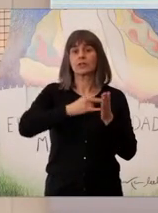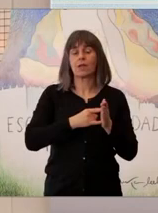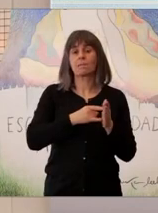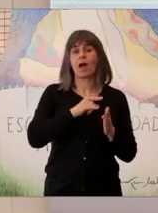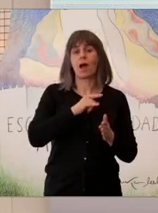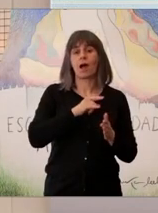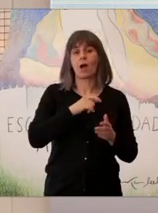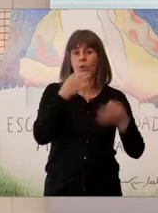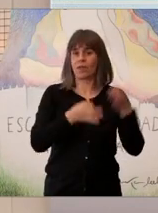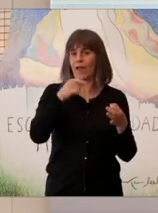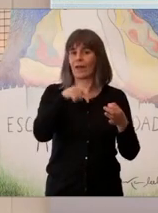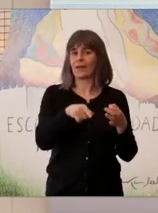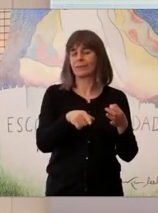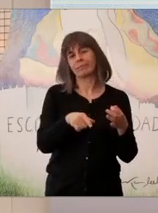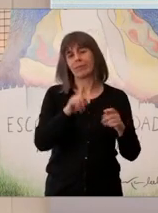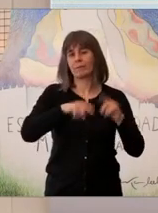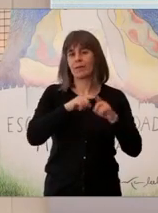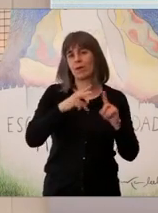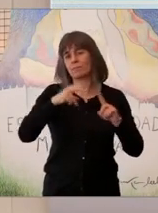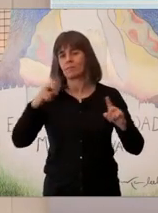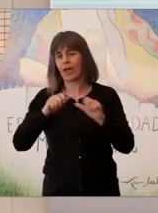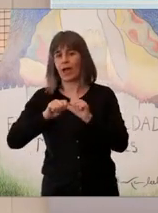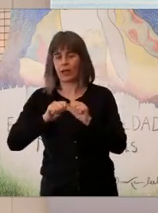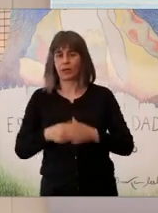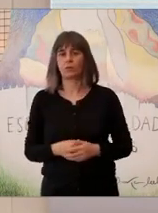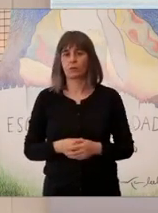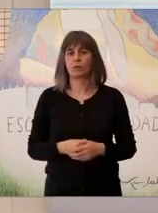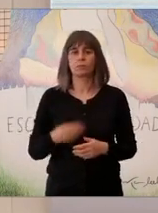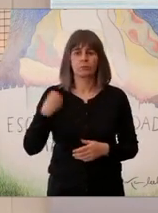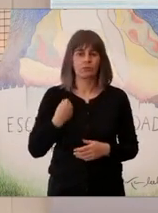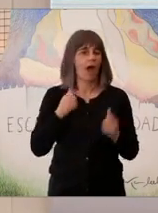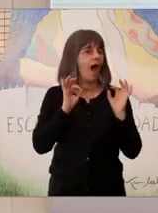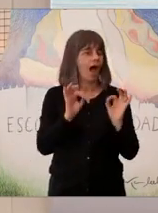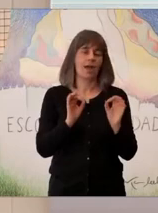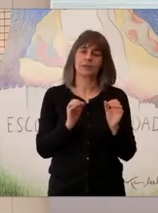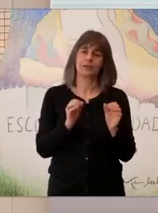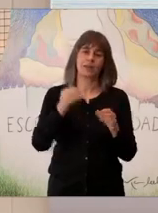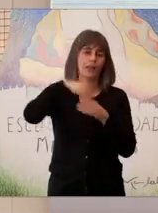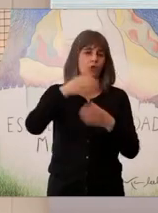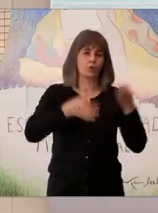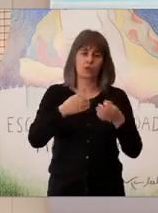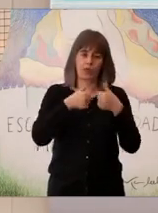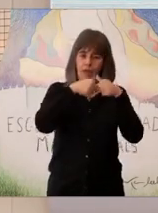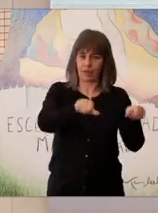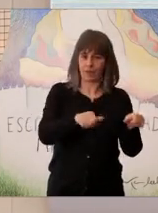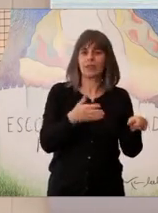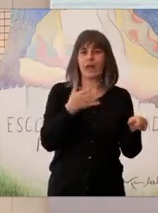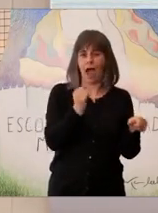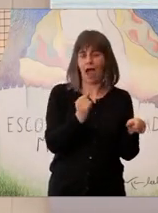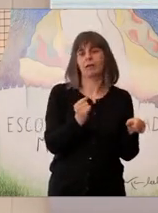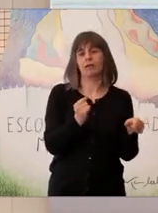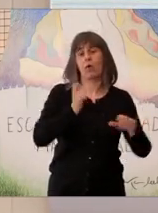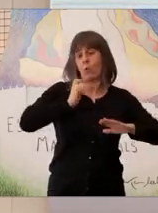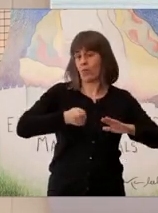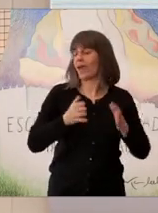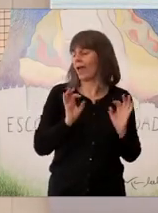de género. La justicia no es ajena a esos sesgos y estereotipos, y los que los imparten, jueces y juezas, tampoco. Como siempre digo,